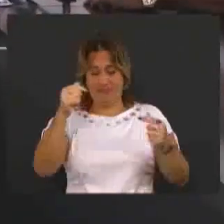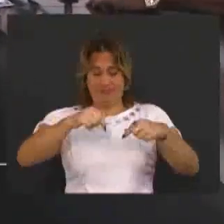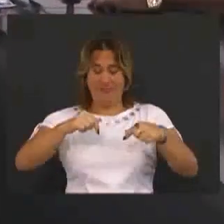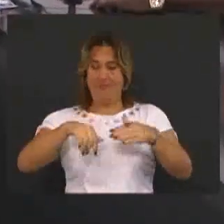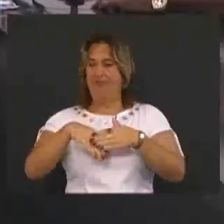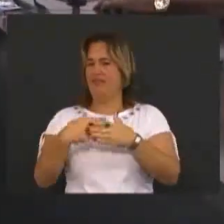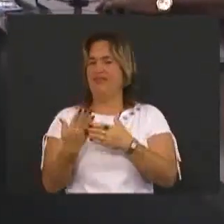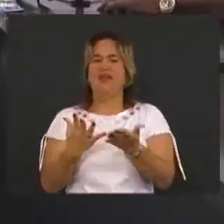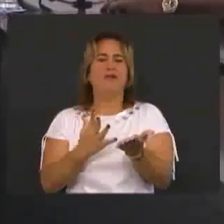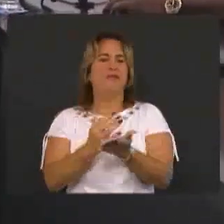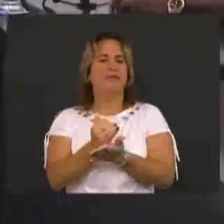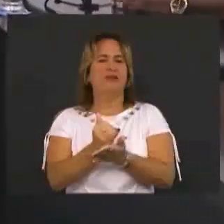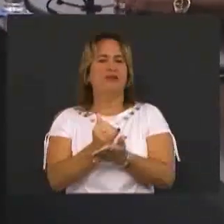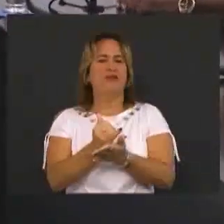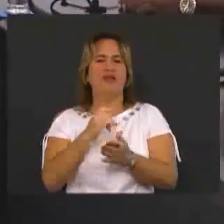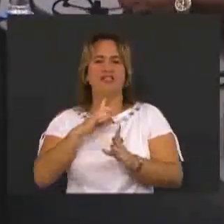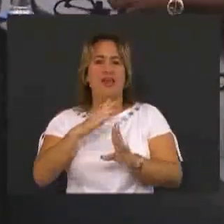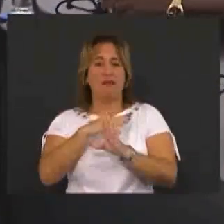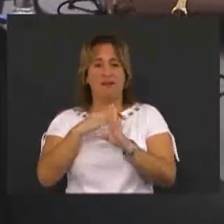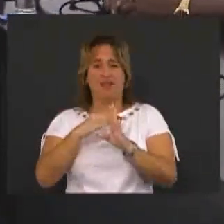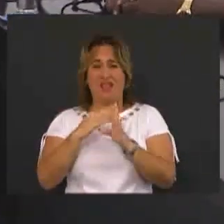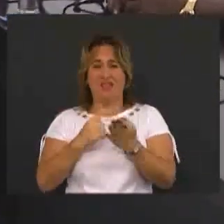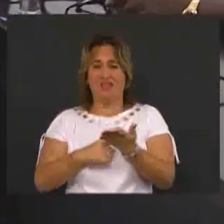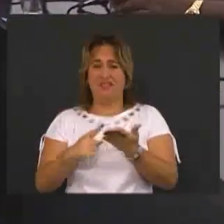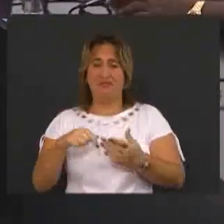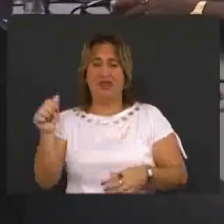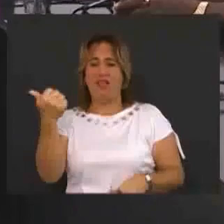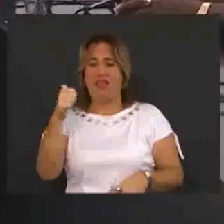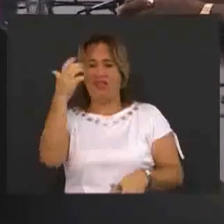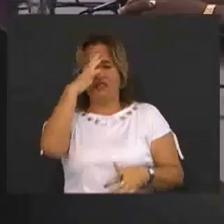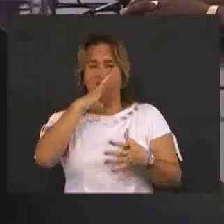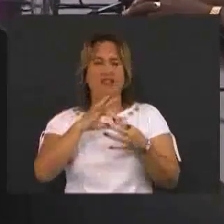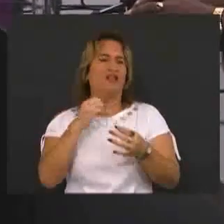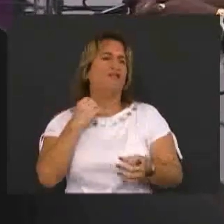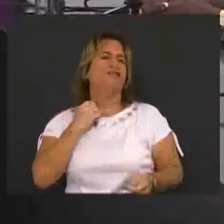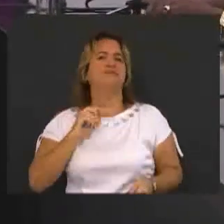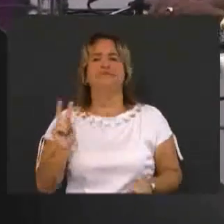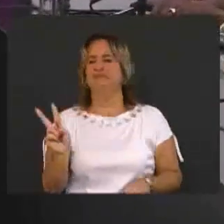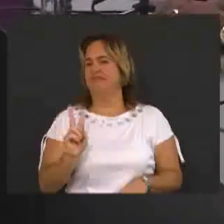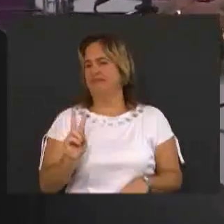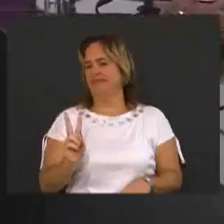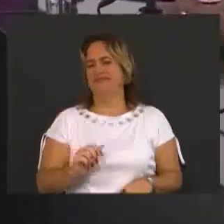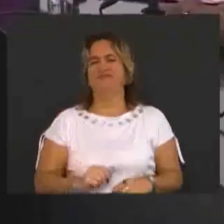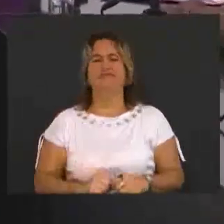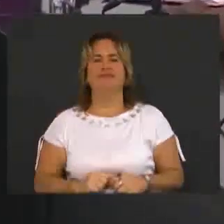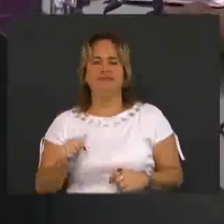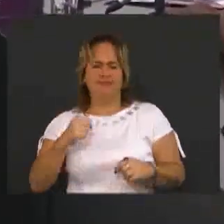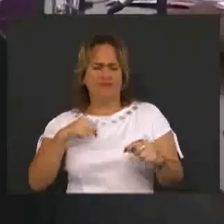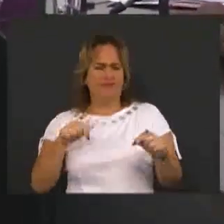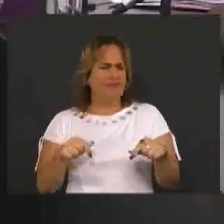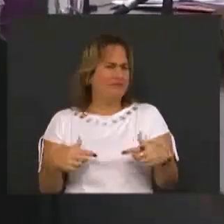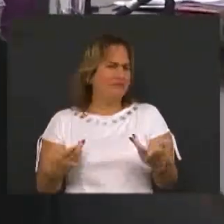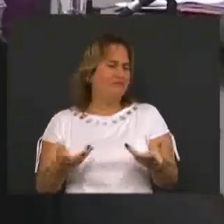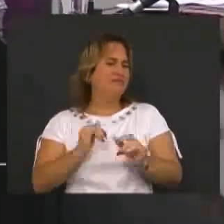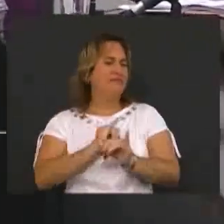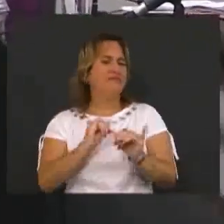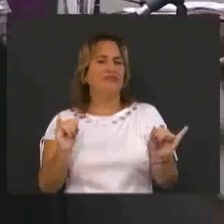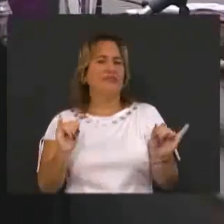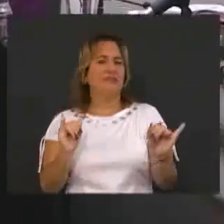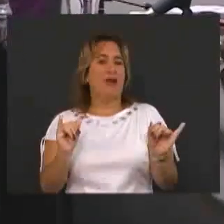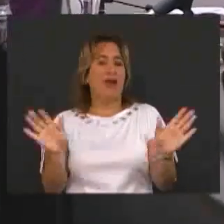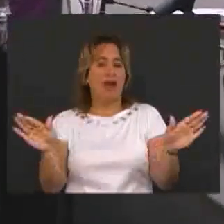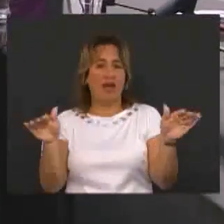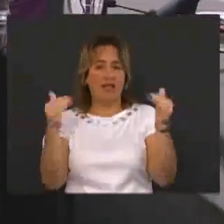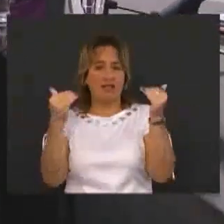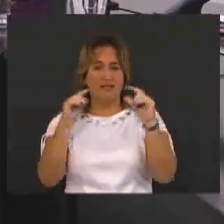del análisis que esto tiene como punto de partida el programa Santiago Hoy. Estaremos informando, así que atención